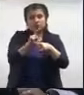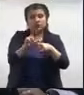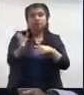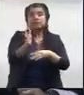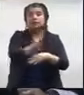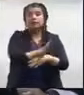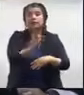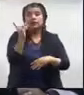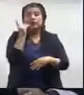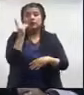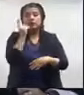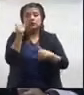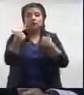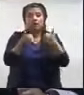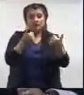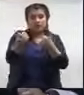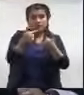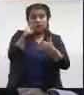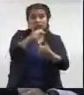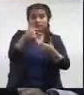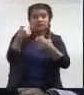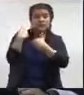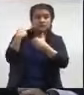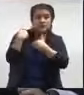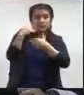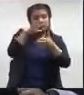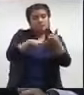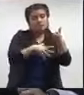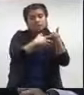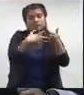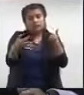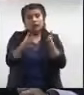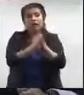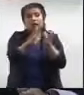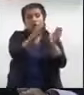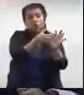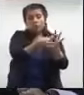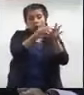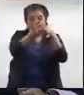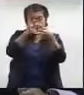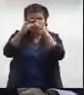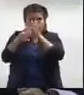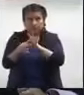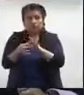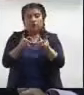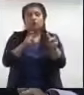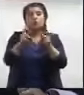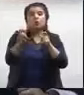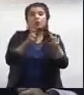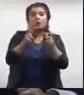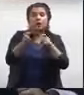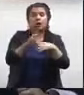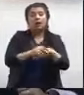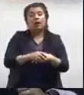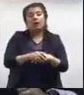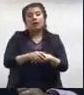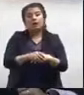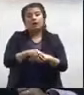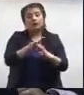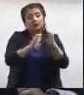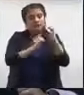Dirección Administrativa. Es responsable de planificar, organizar, dirigir, supervisar y evaluar